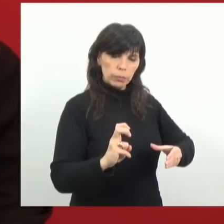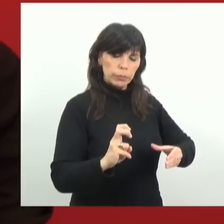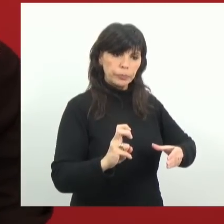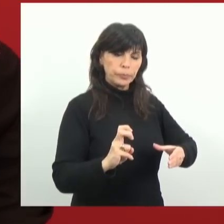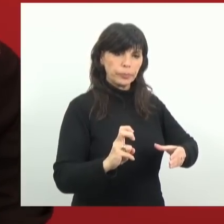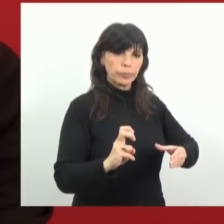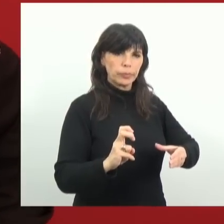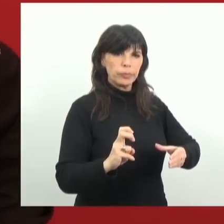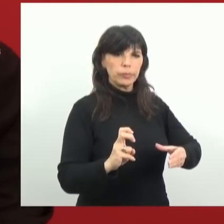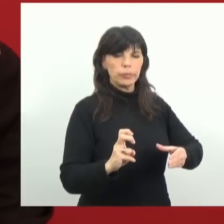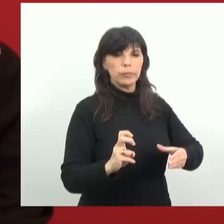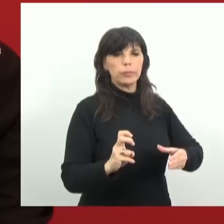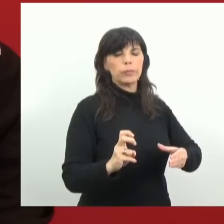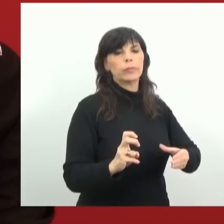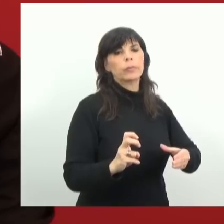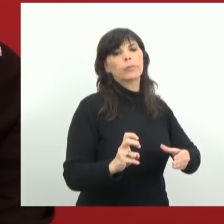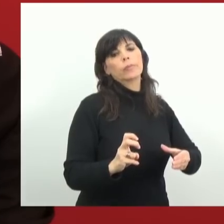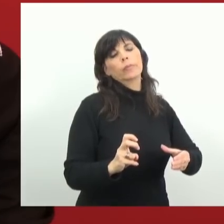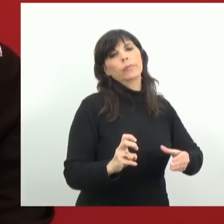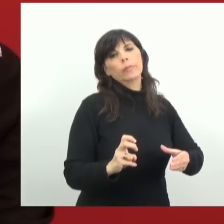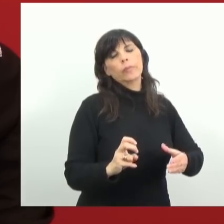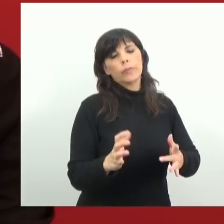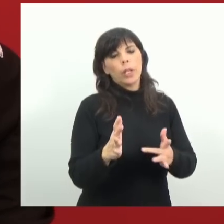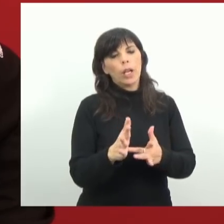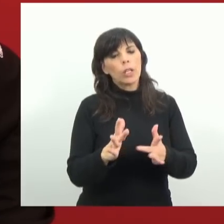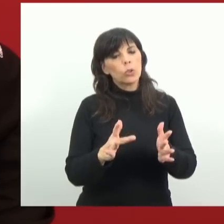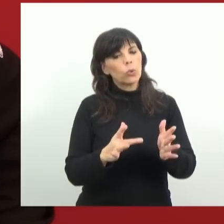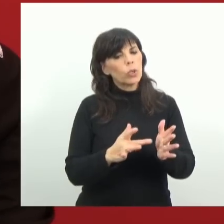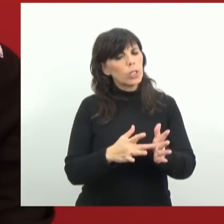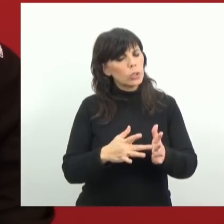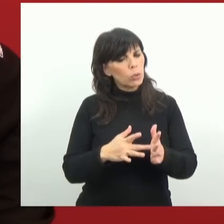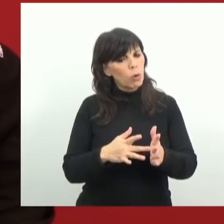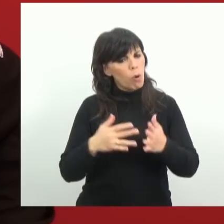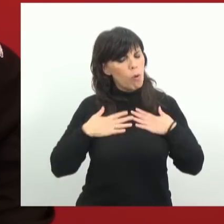Él, en su omnipotencia,